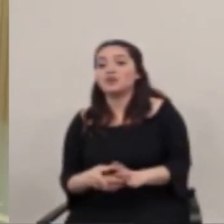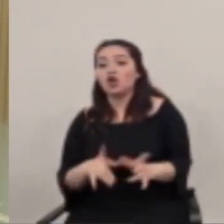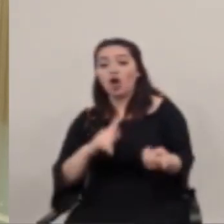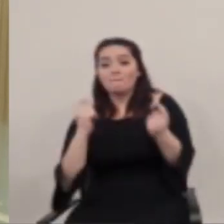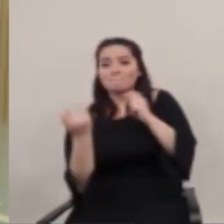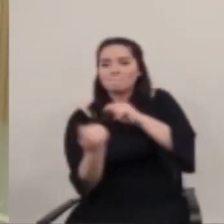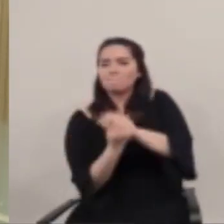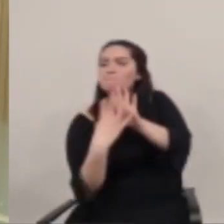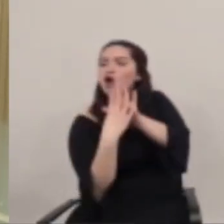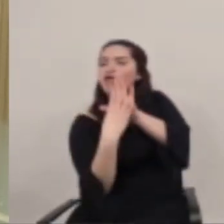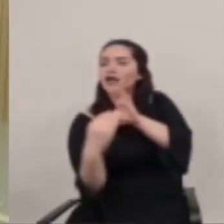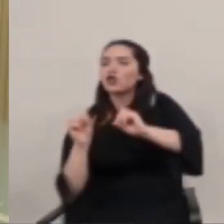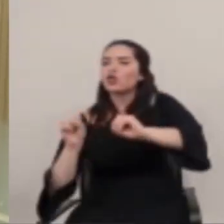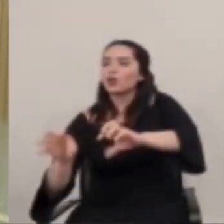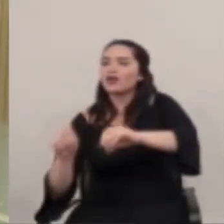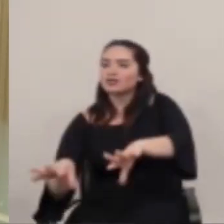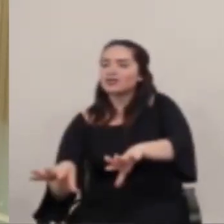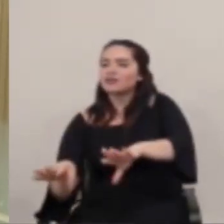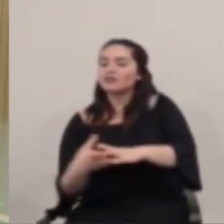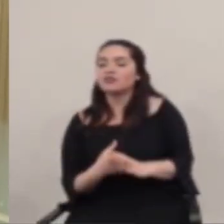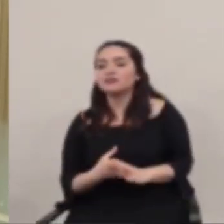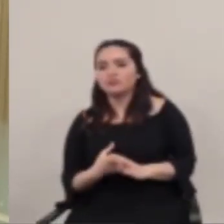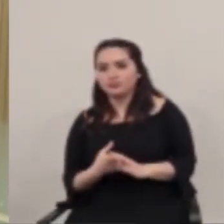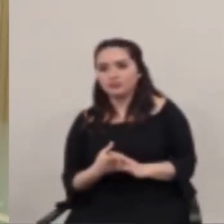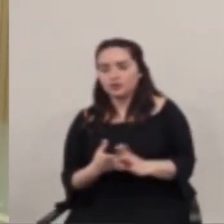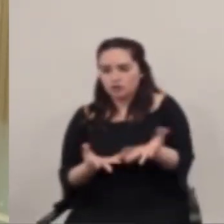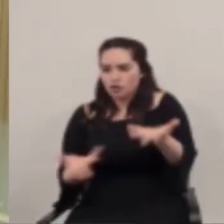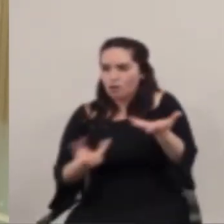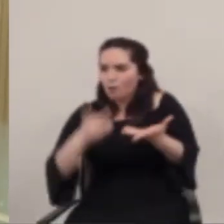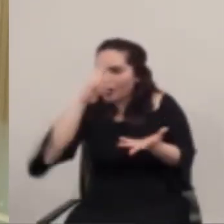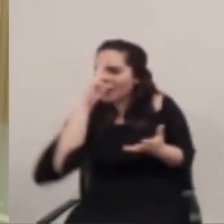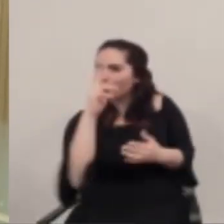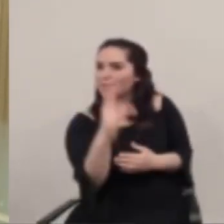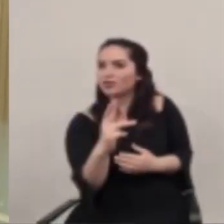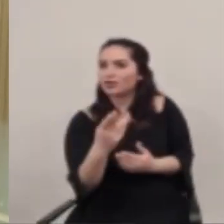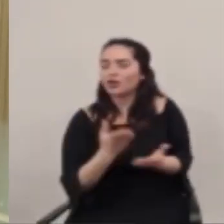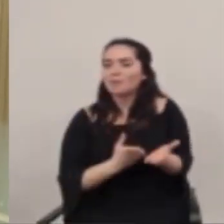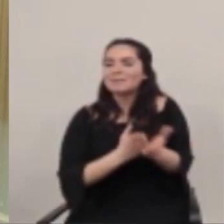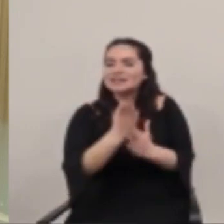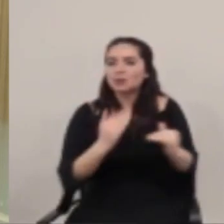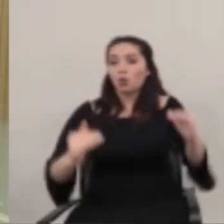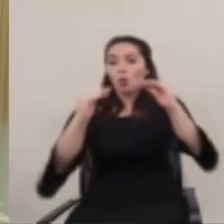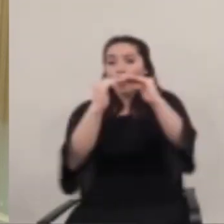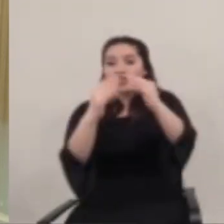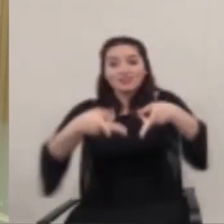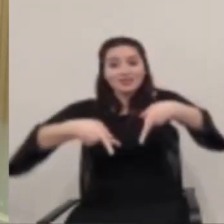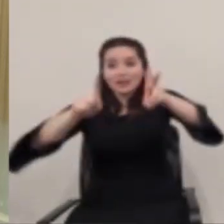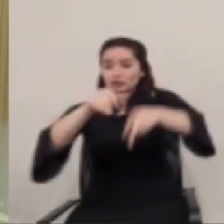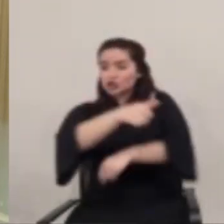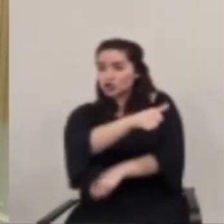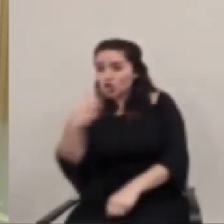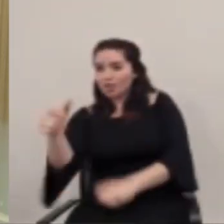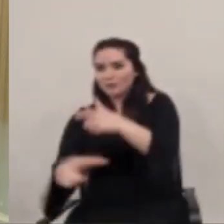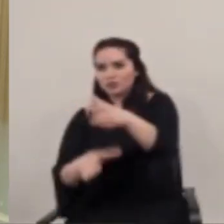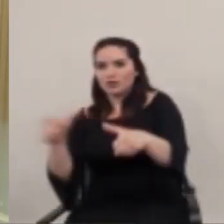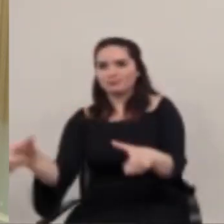referentes educativos de algo tan sustantivo como el respeto a los principios de igualdad de derecho para todas las personas.